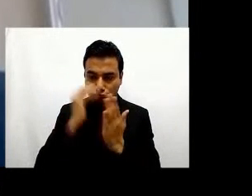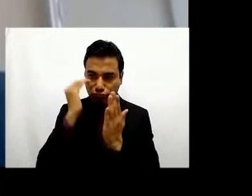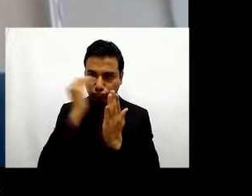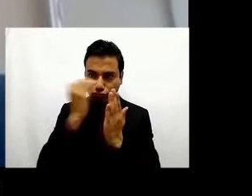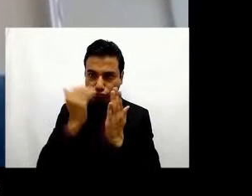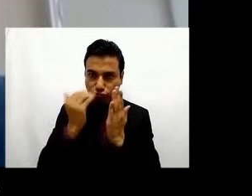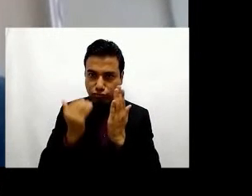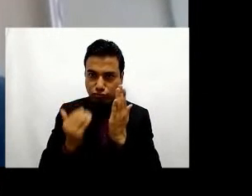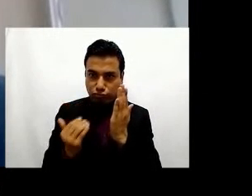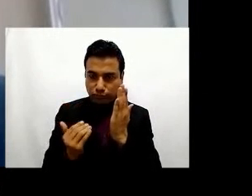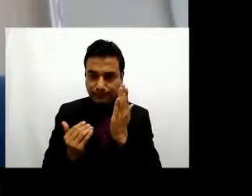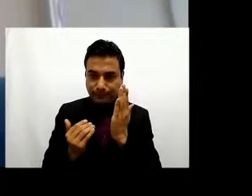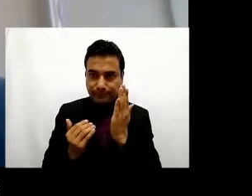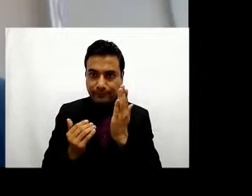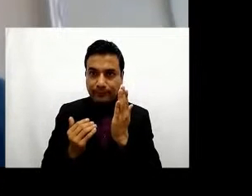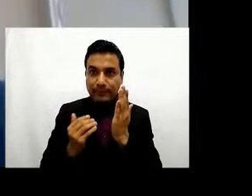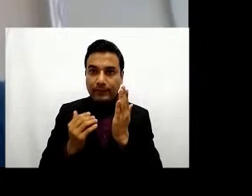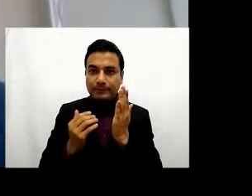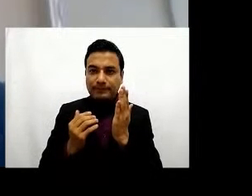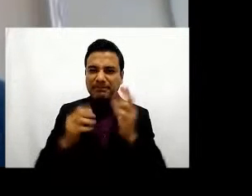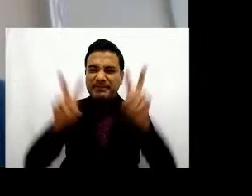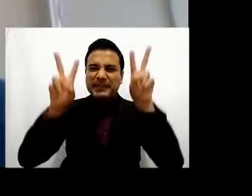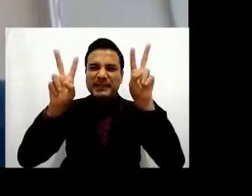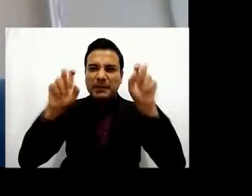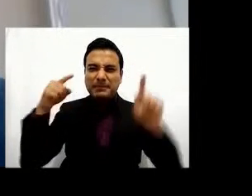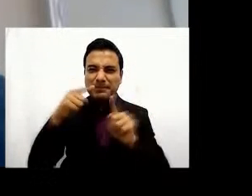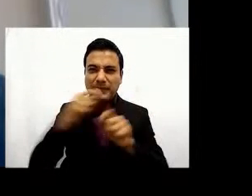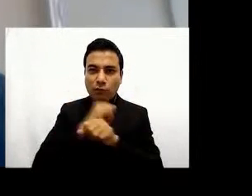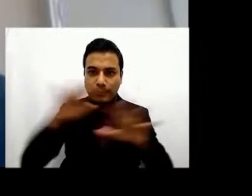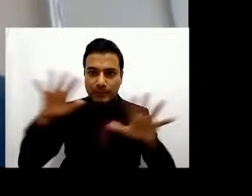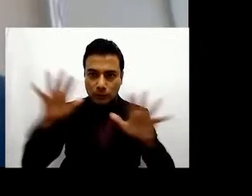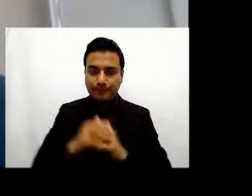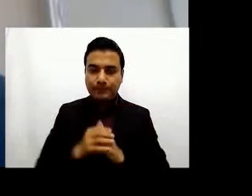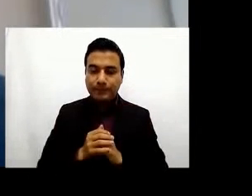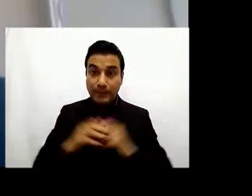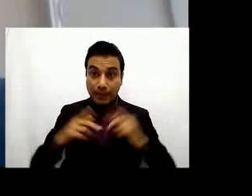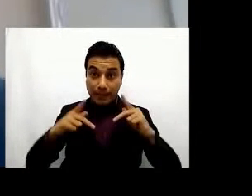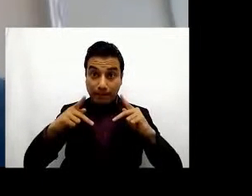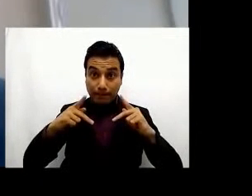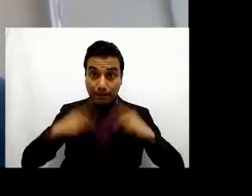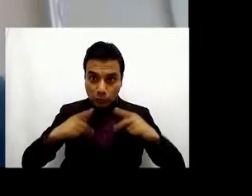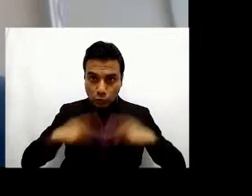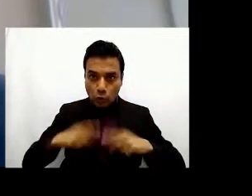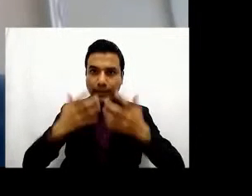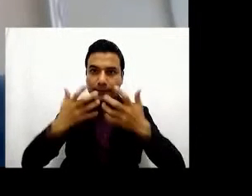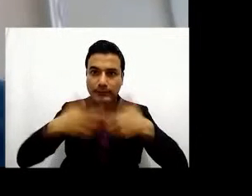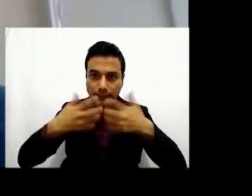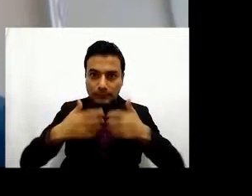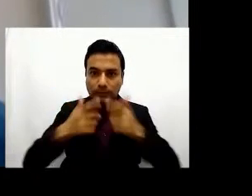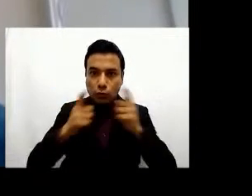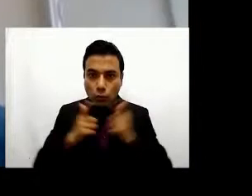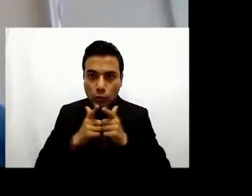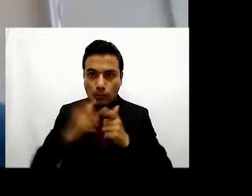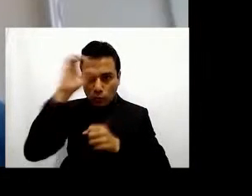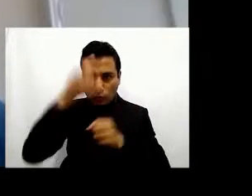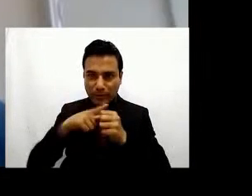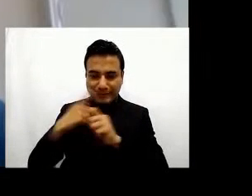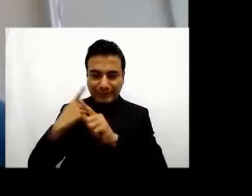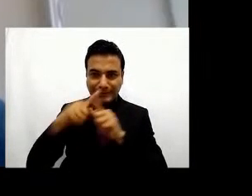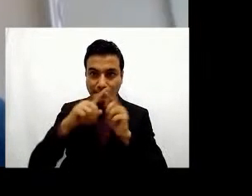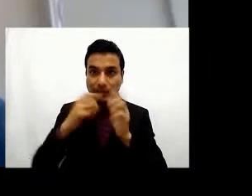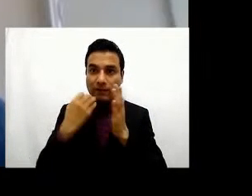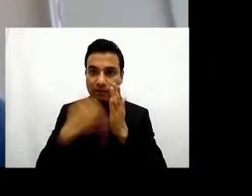esté recabando información sobre los actores y sobre objetos y espacios